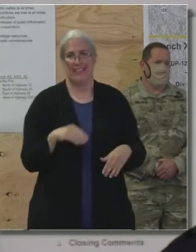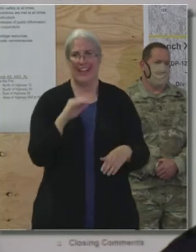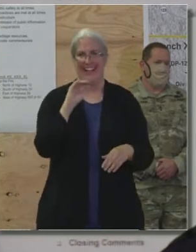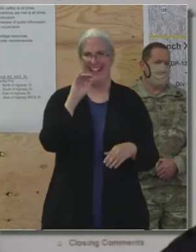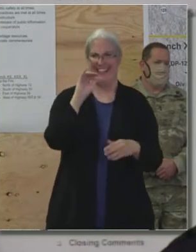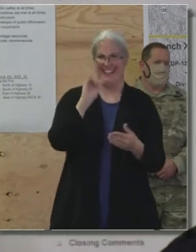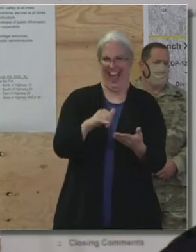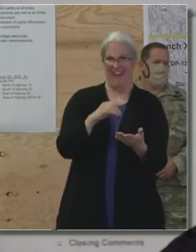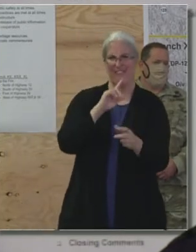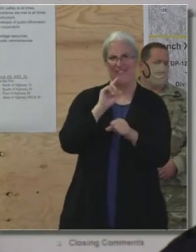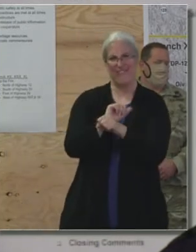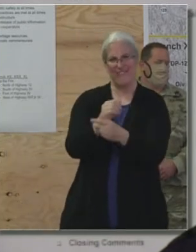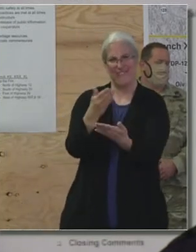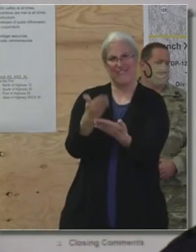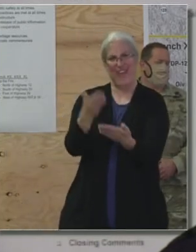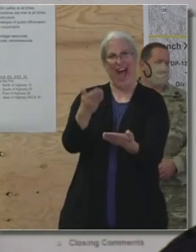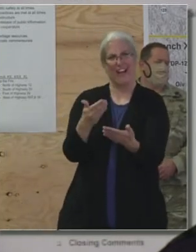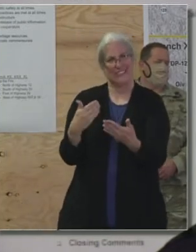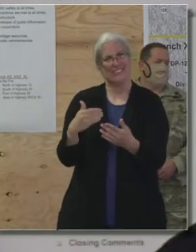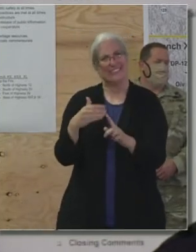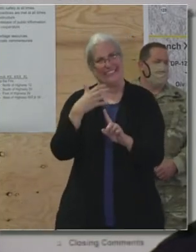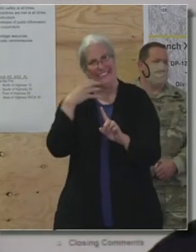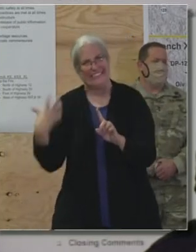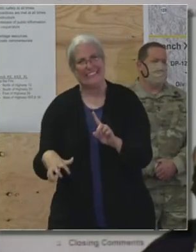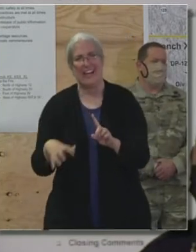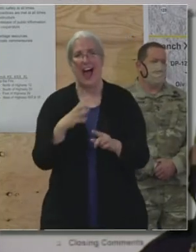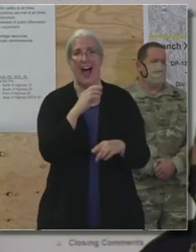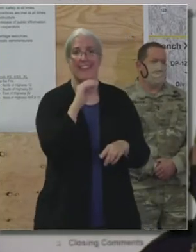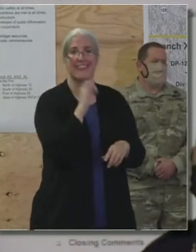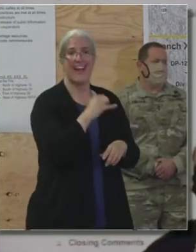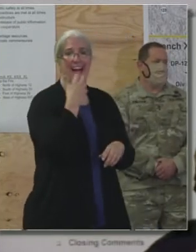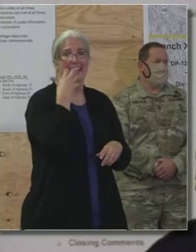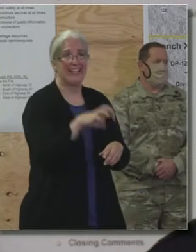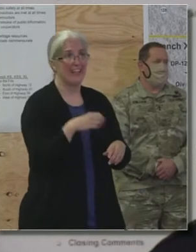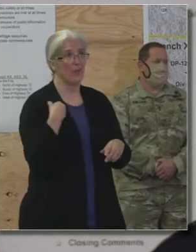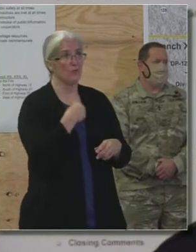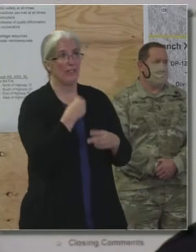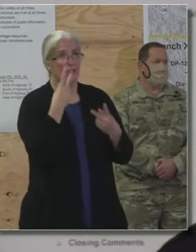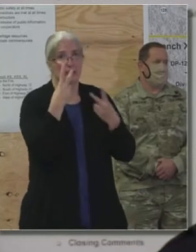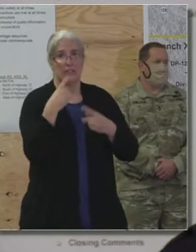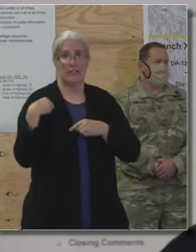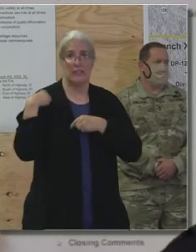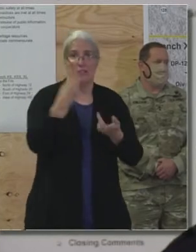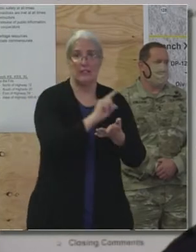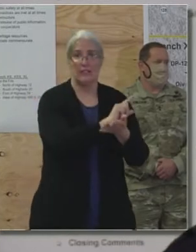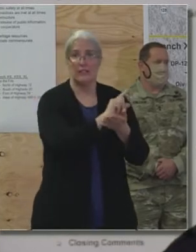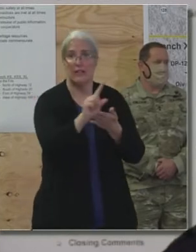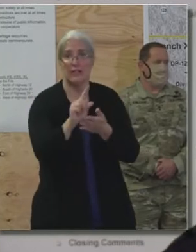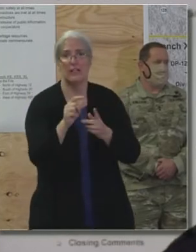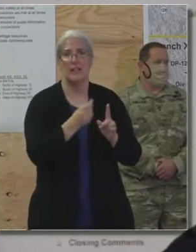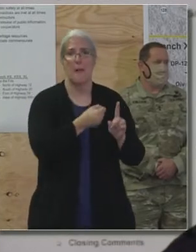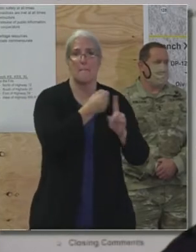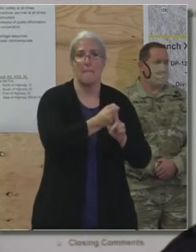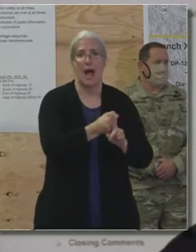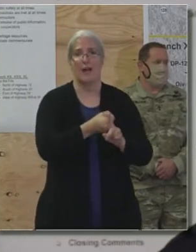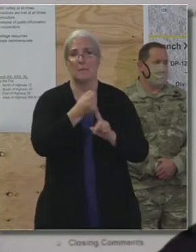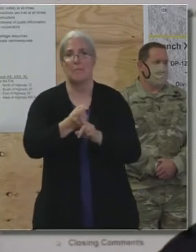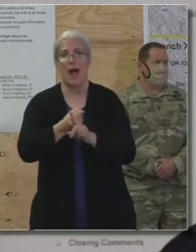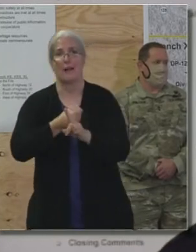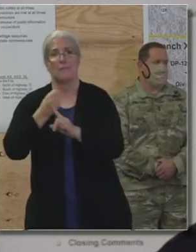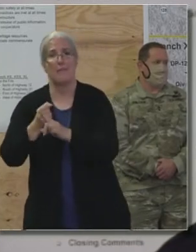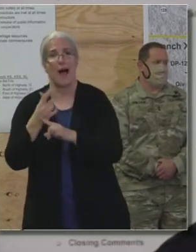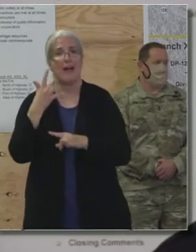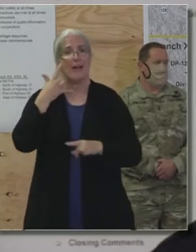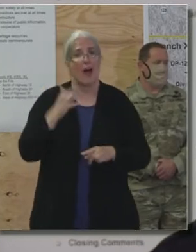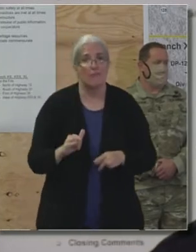es un hecho increíble también el domo de calor que experimentamos en la última semana es impactante para todo el estado